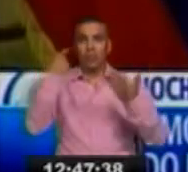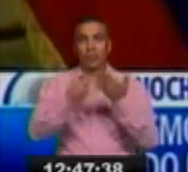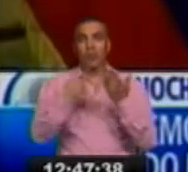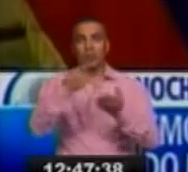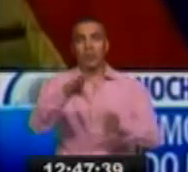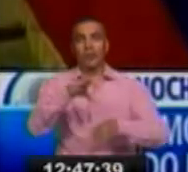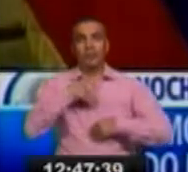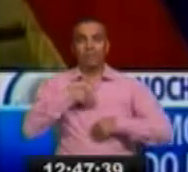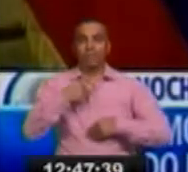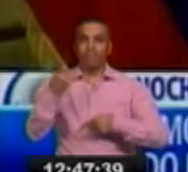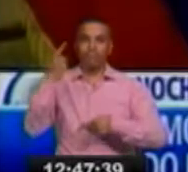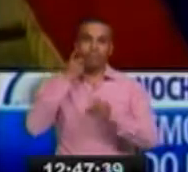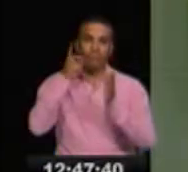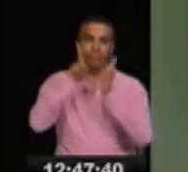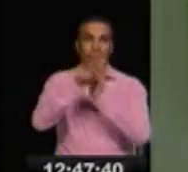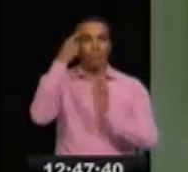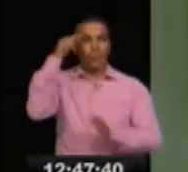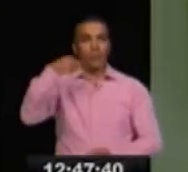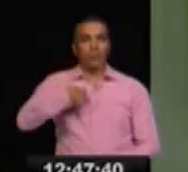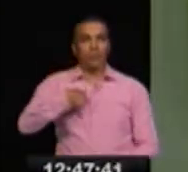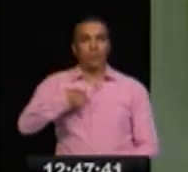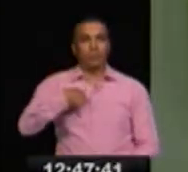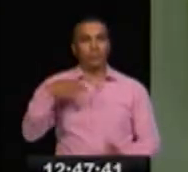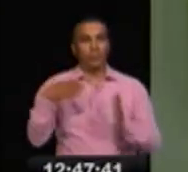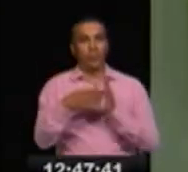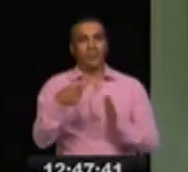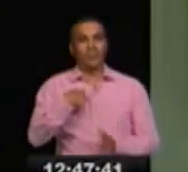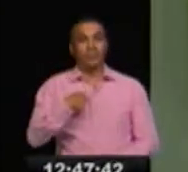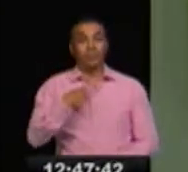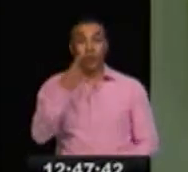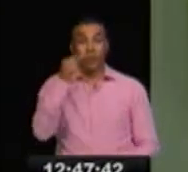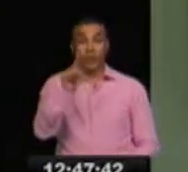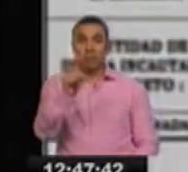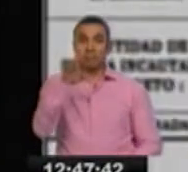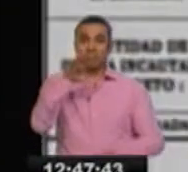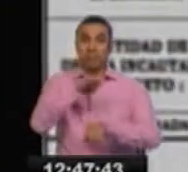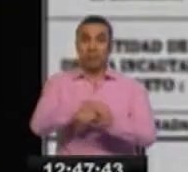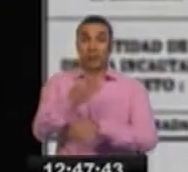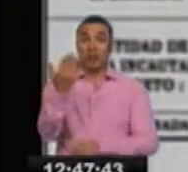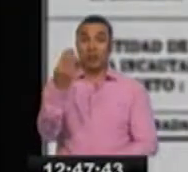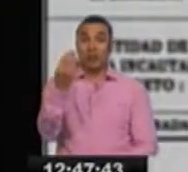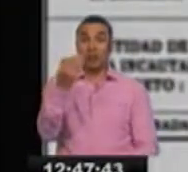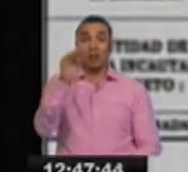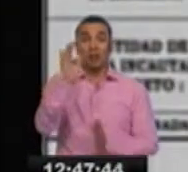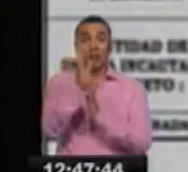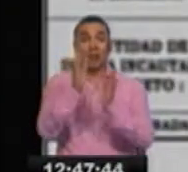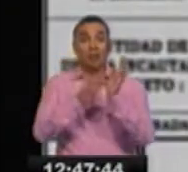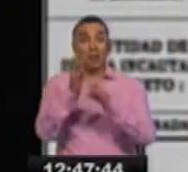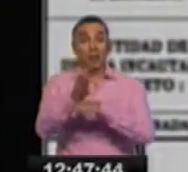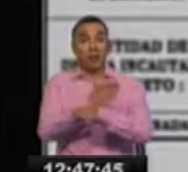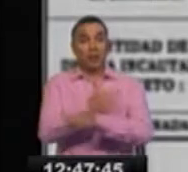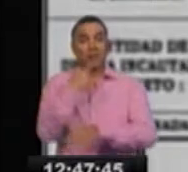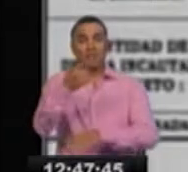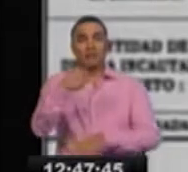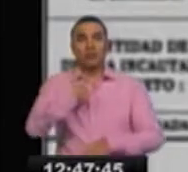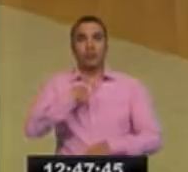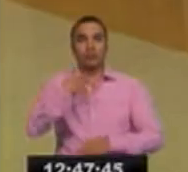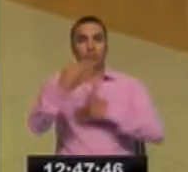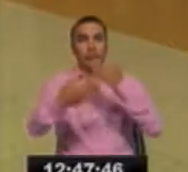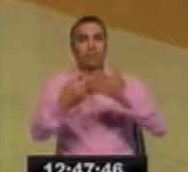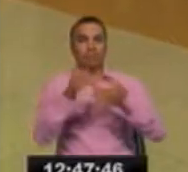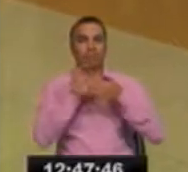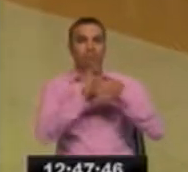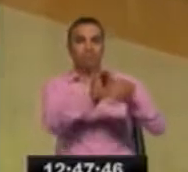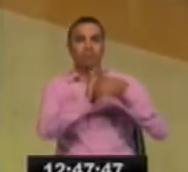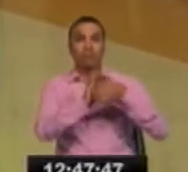los cargos que la fiscalía presentó en su contra. El hombre fue detenido el 14 de abril anterior y se acogió a un proceso